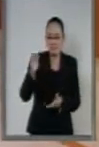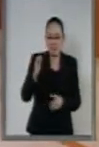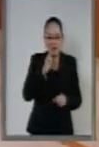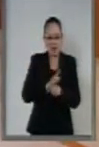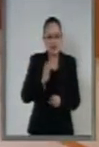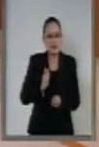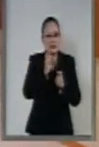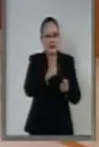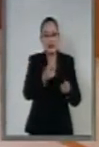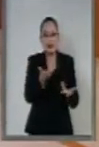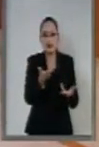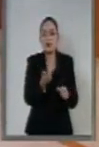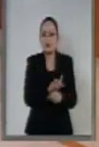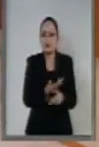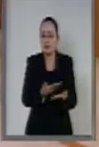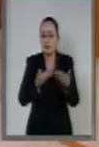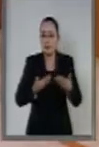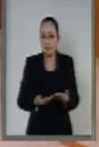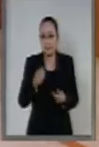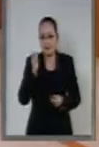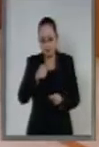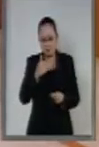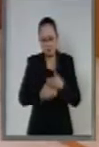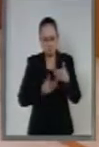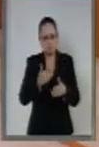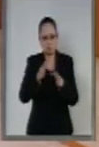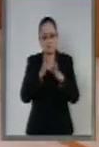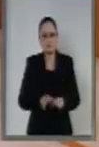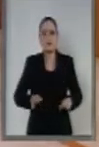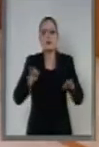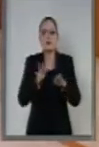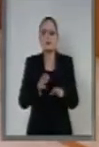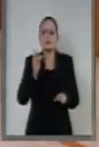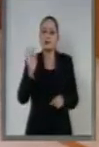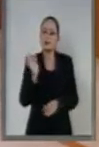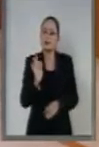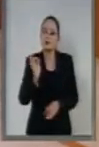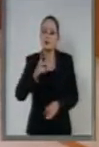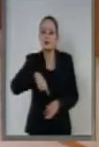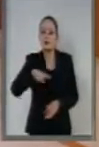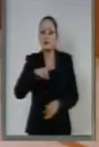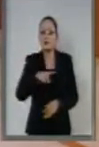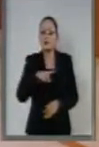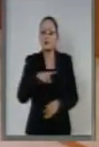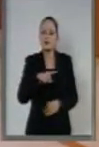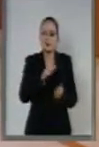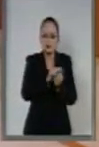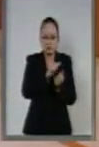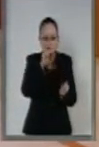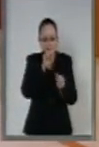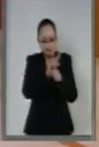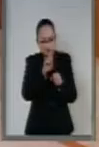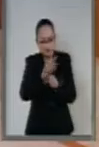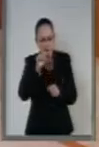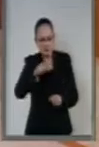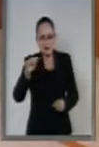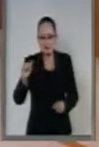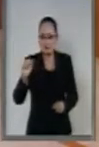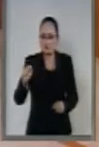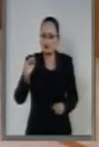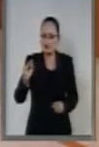es también otro avance también la posibilidad de que la auditoría entre a